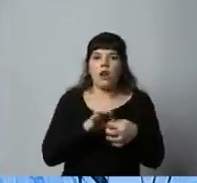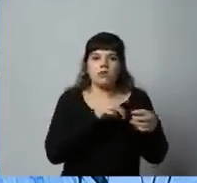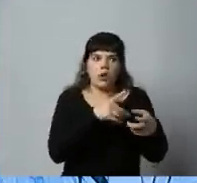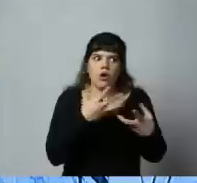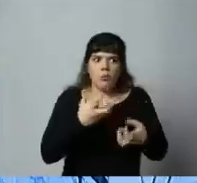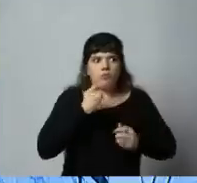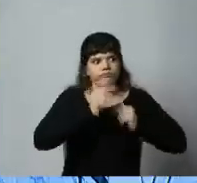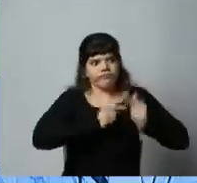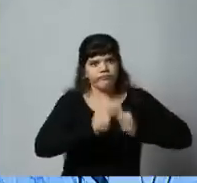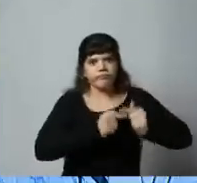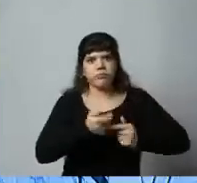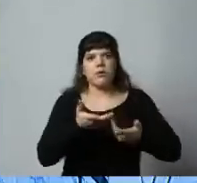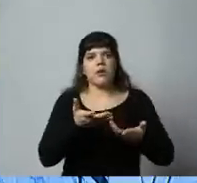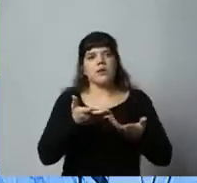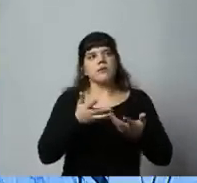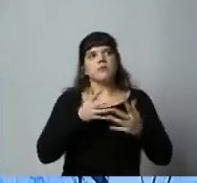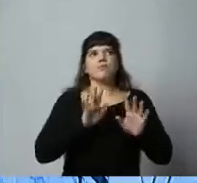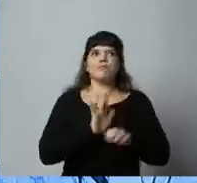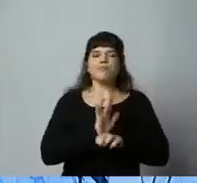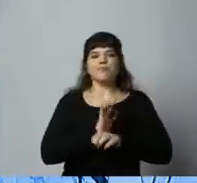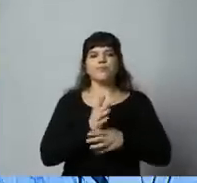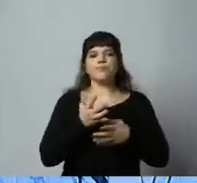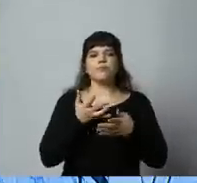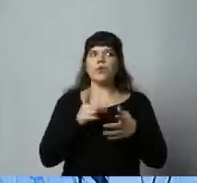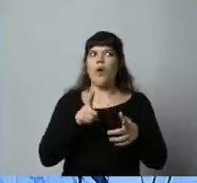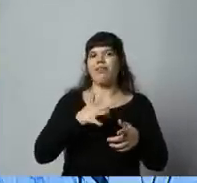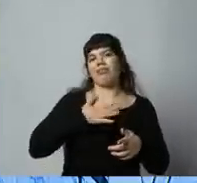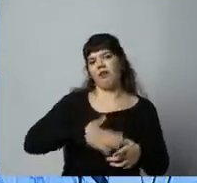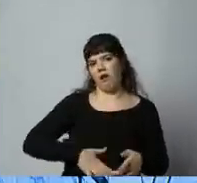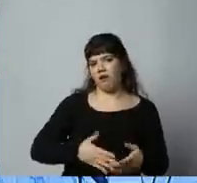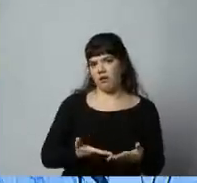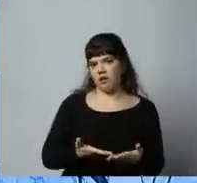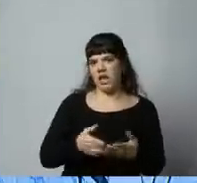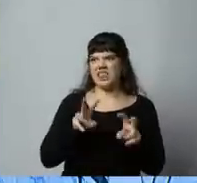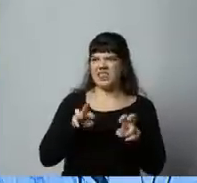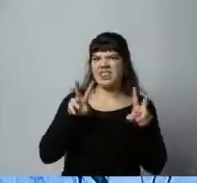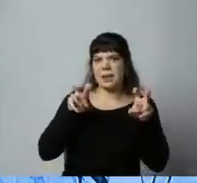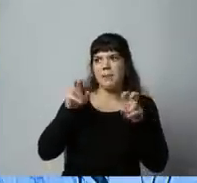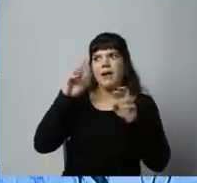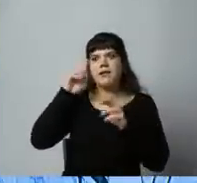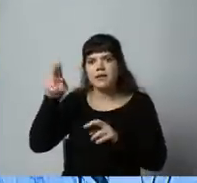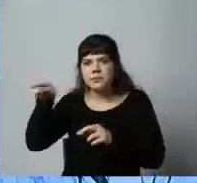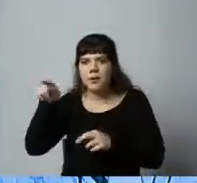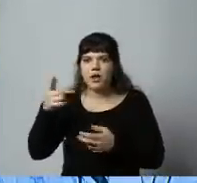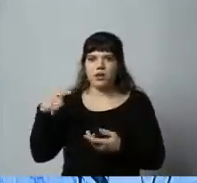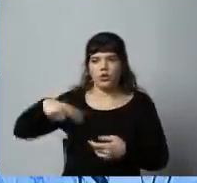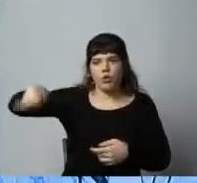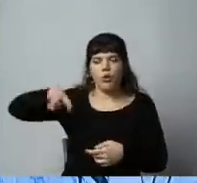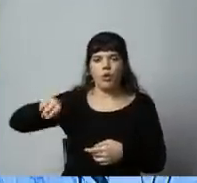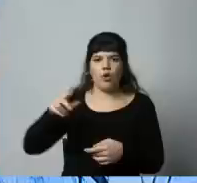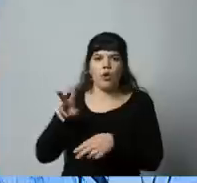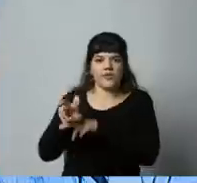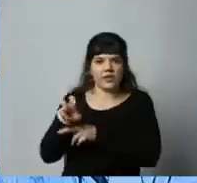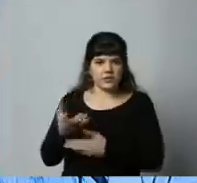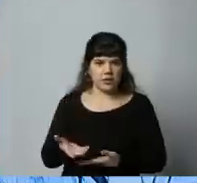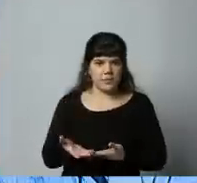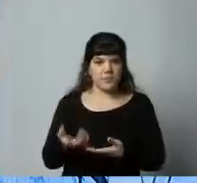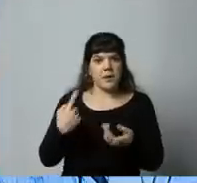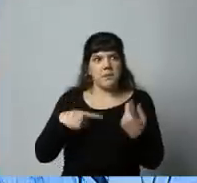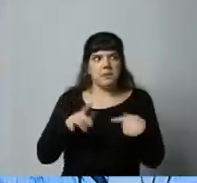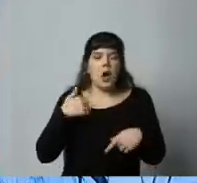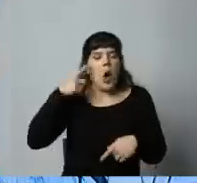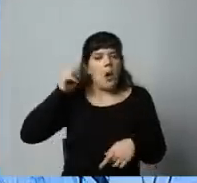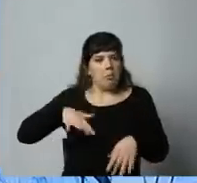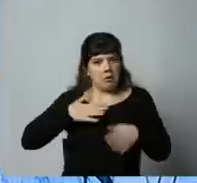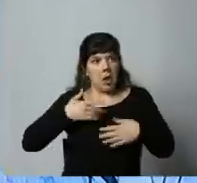que pone intranquilidad con respecto al respeto de las instituciones democráticas al menos Esa es mi opinión Pero